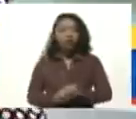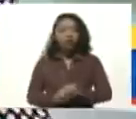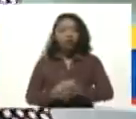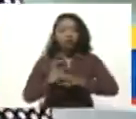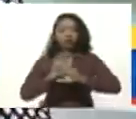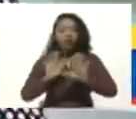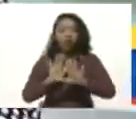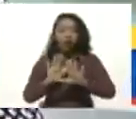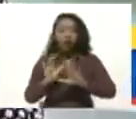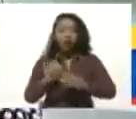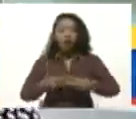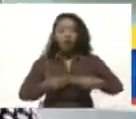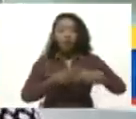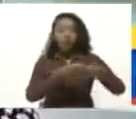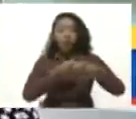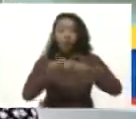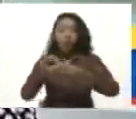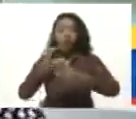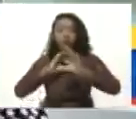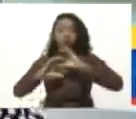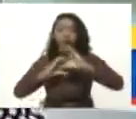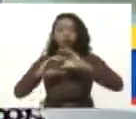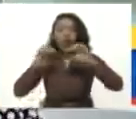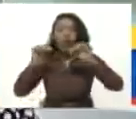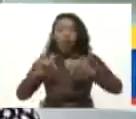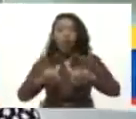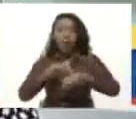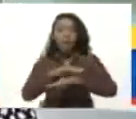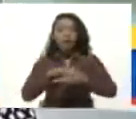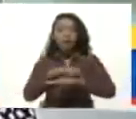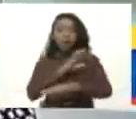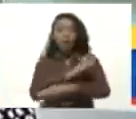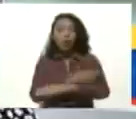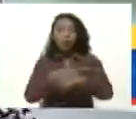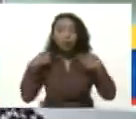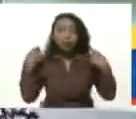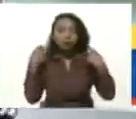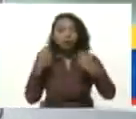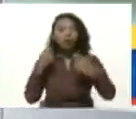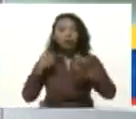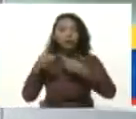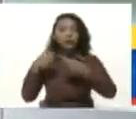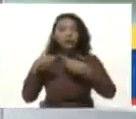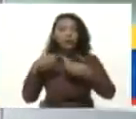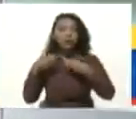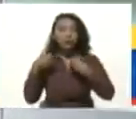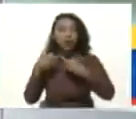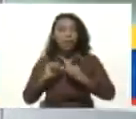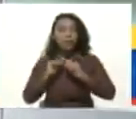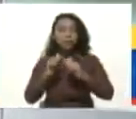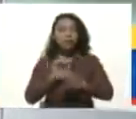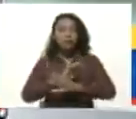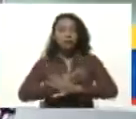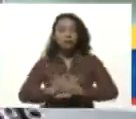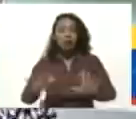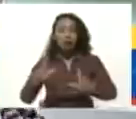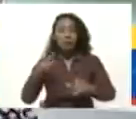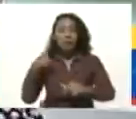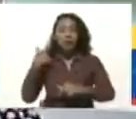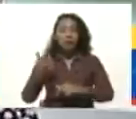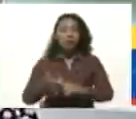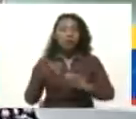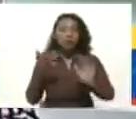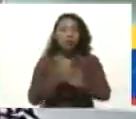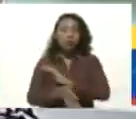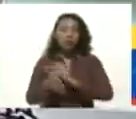distribuida. Conversaba hoy con la ministra también del Poder Popular para el Comercio, para arrancar ya en el día de mañana